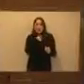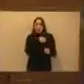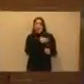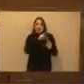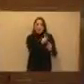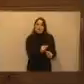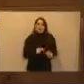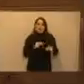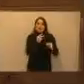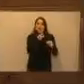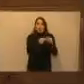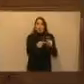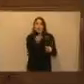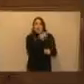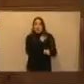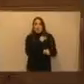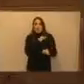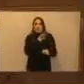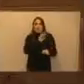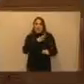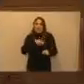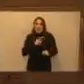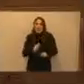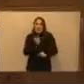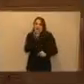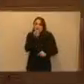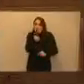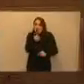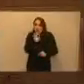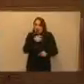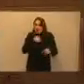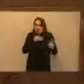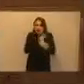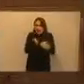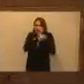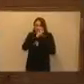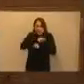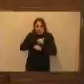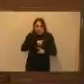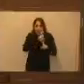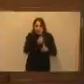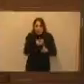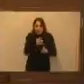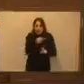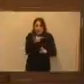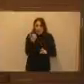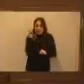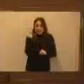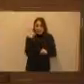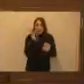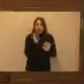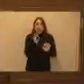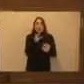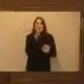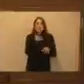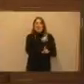me plantea hoy aquí. Debió tener poco éxito, yo me expliqué muy mal en la anterior pregunta parlamentaria el pasado jueves. Y usted sabe, porque la pregunta es,